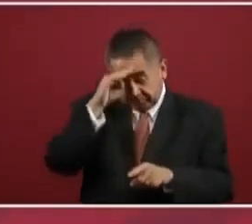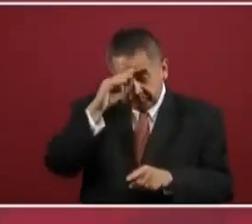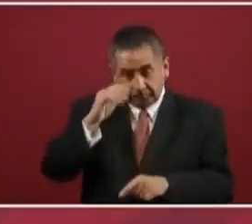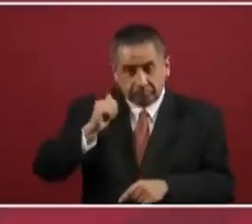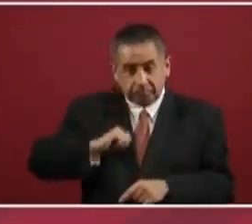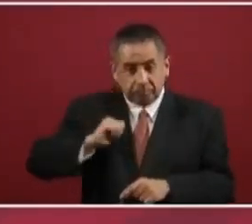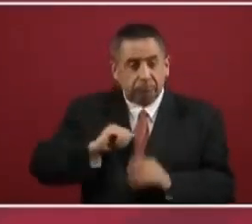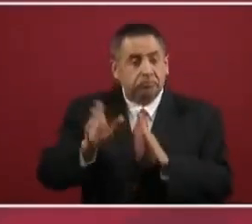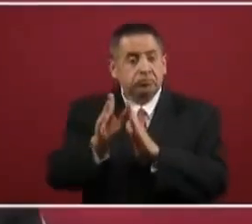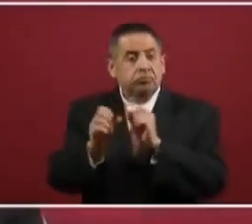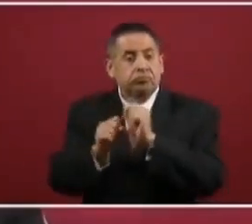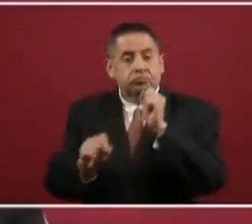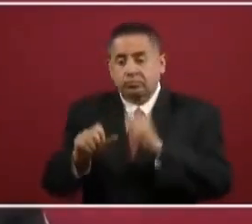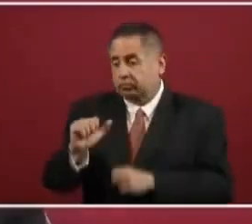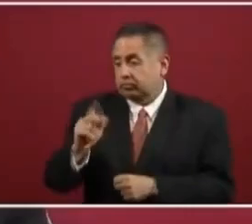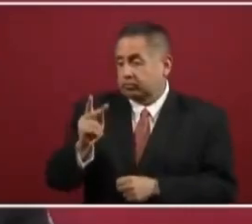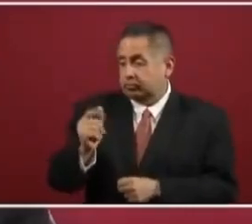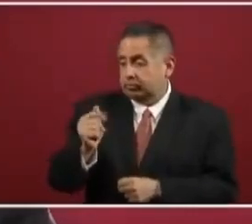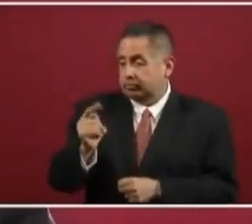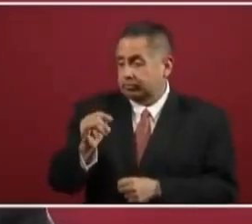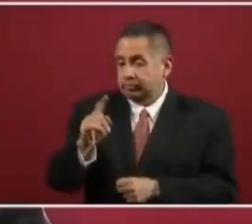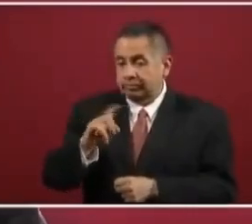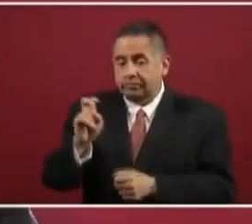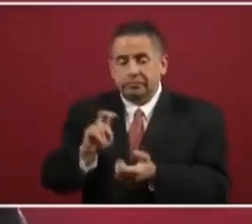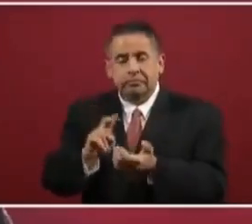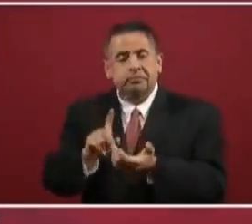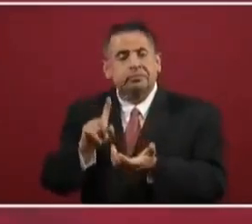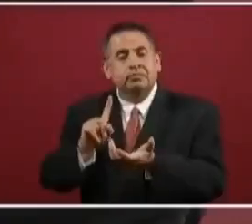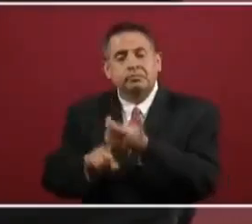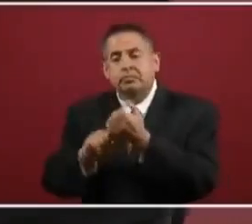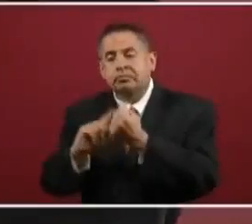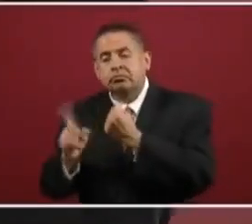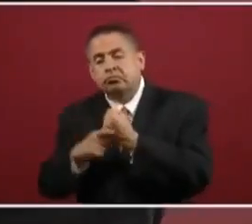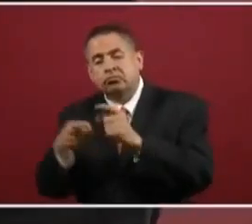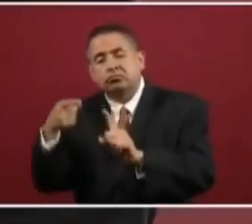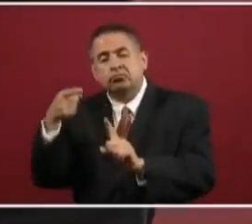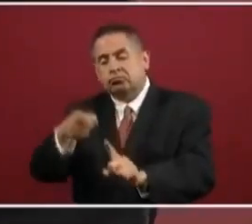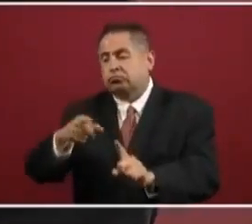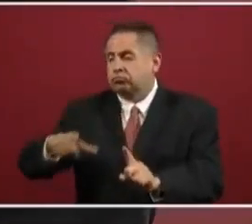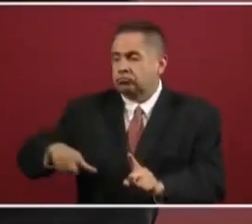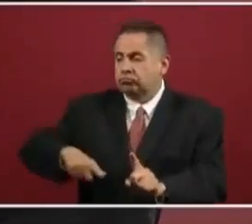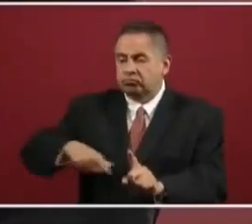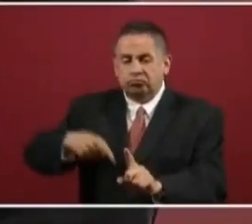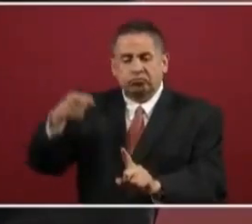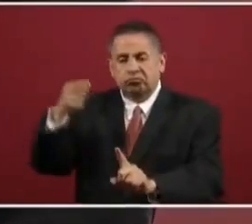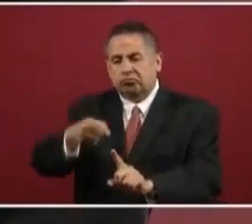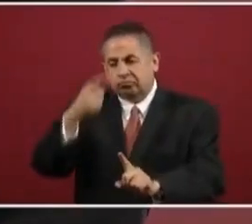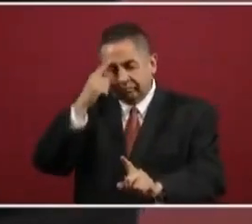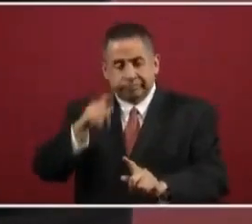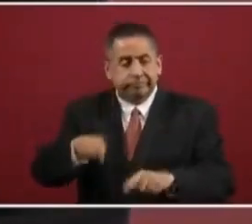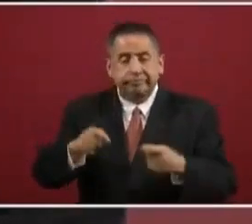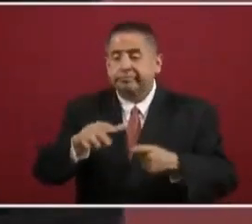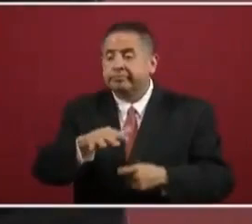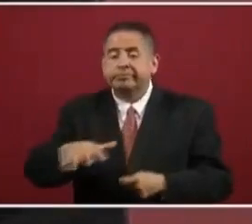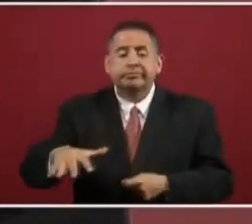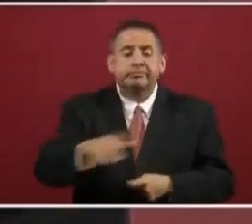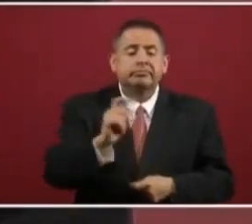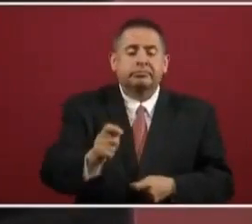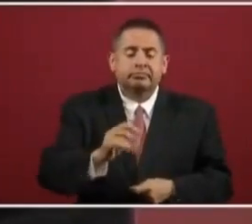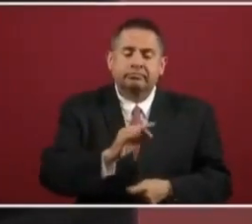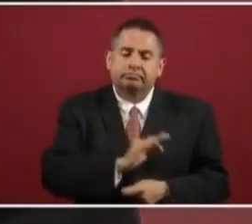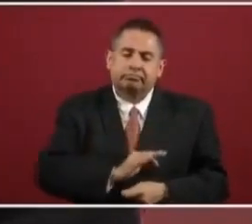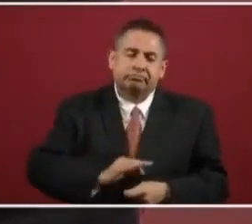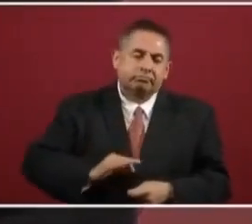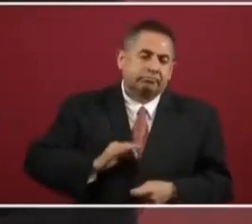Constitución Apatzingán el fin último de los gobiernos es conseguir la felicidad